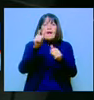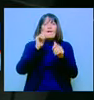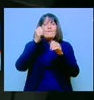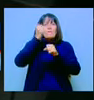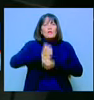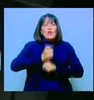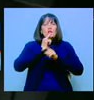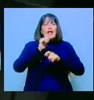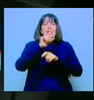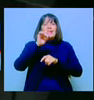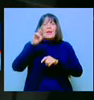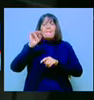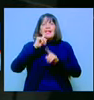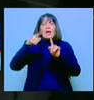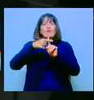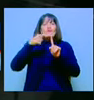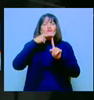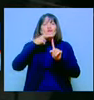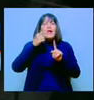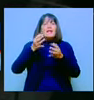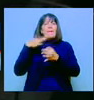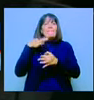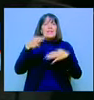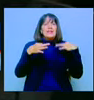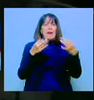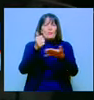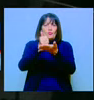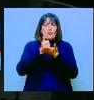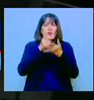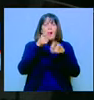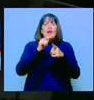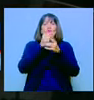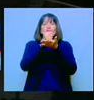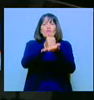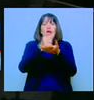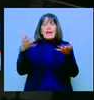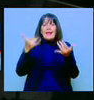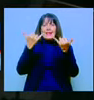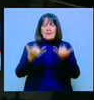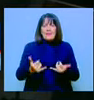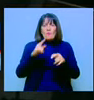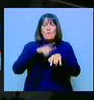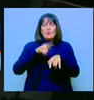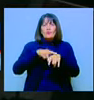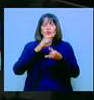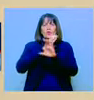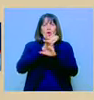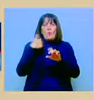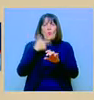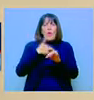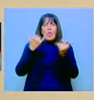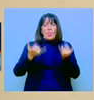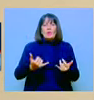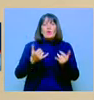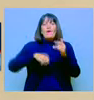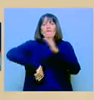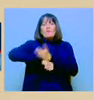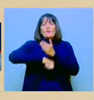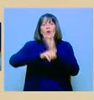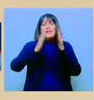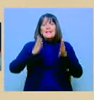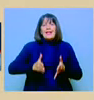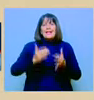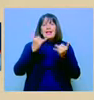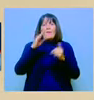Madrid y la Cruz Roja Te invitamos a colaborar para ayudar a los que en este momento nos están cuidando los futbolistas aú